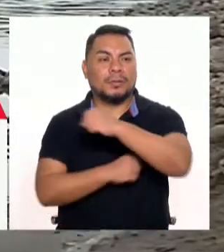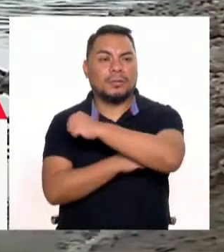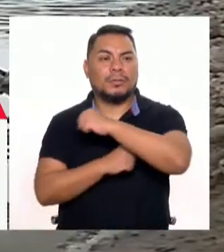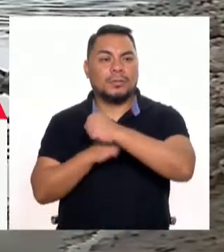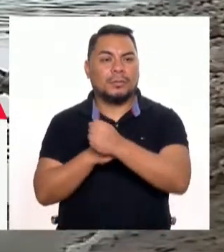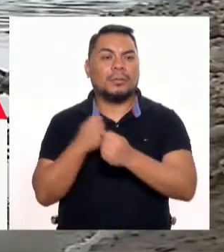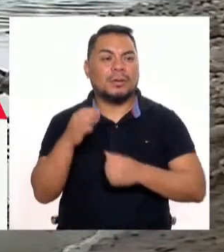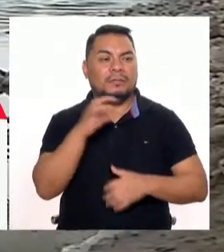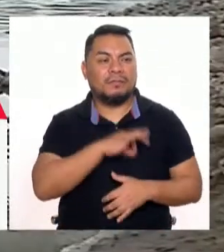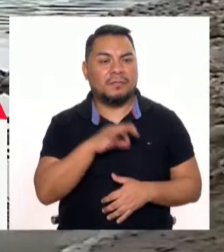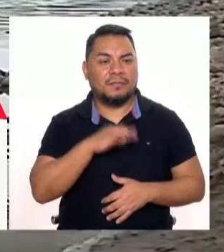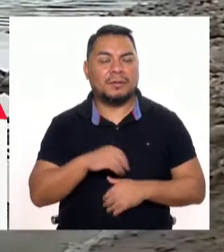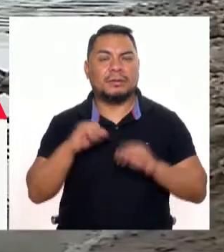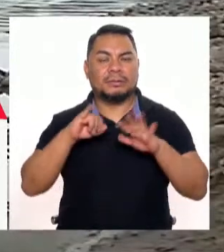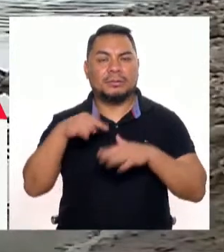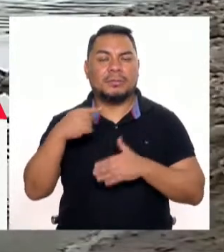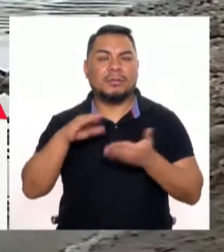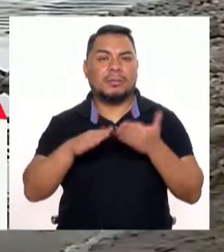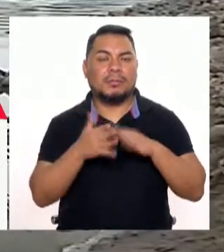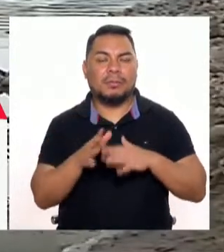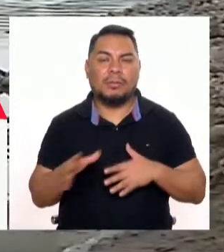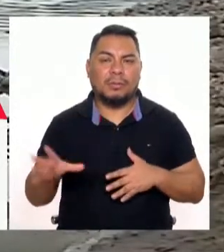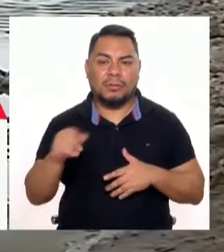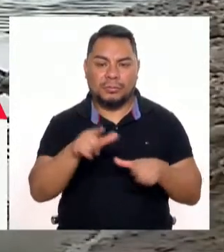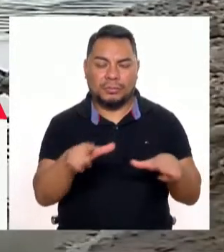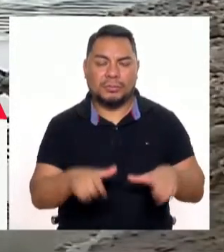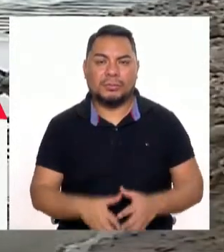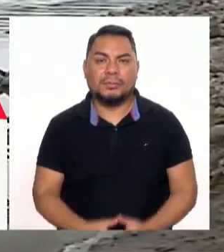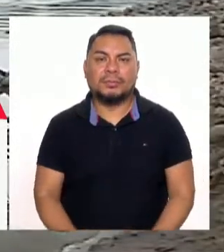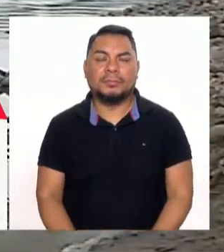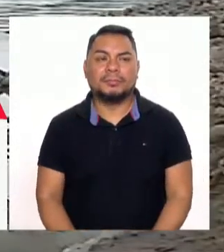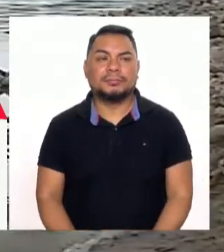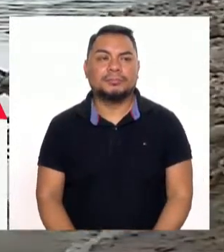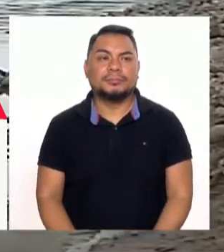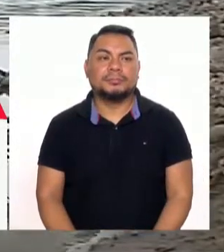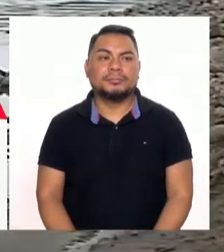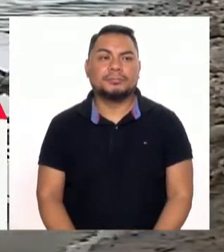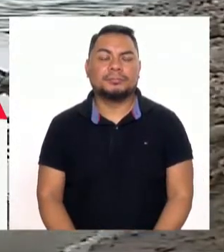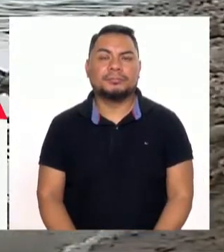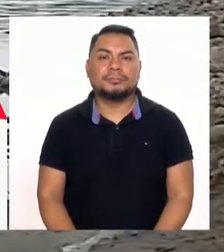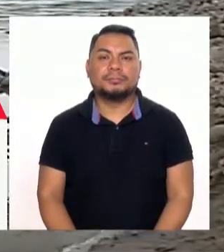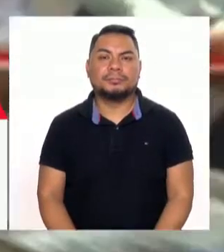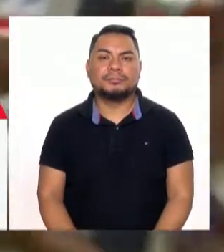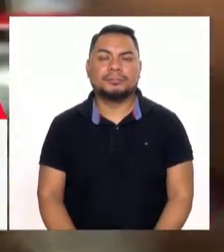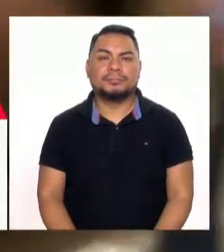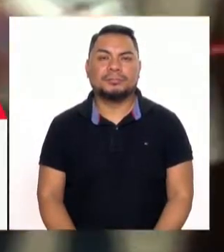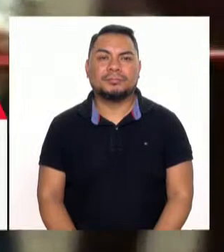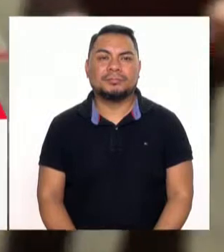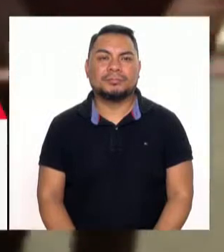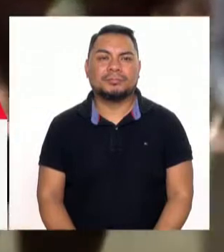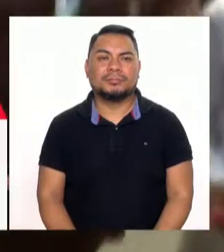pobladores vamos a hacer el corte correspondiente su inversión total